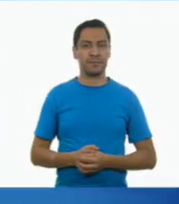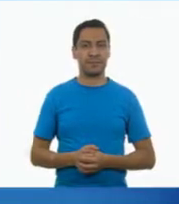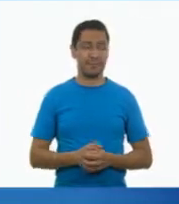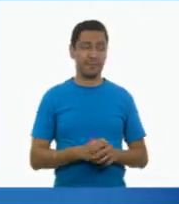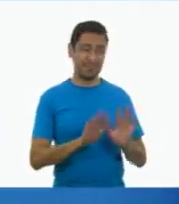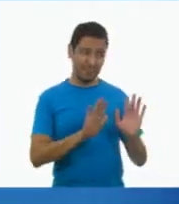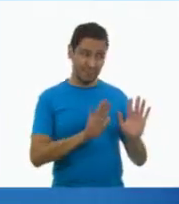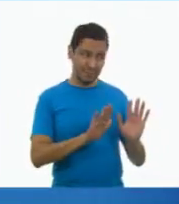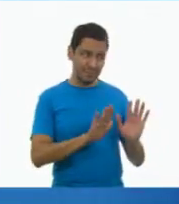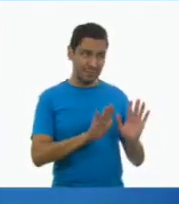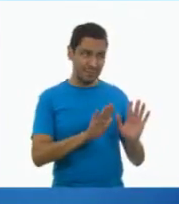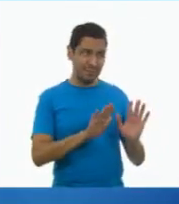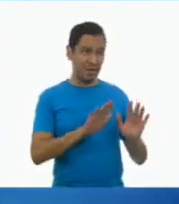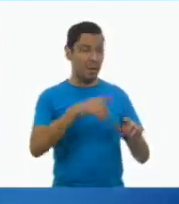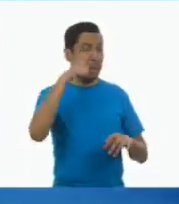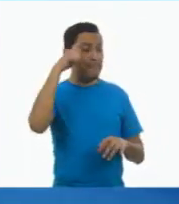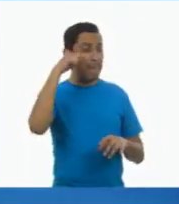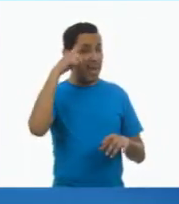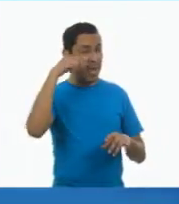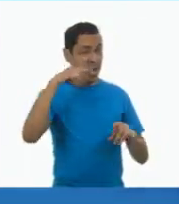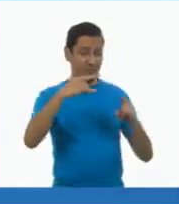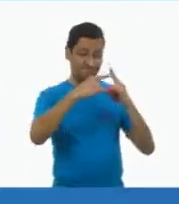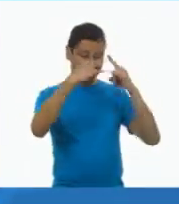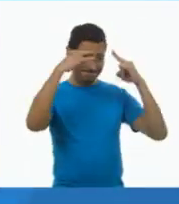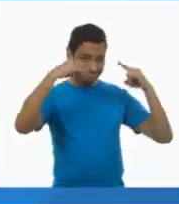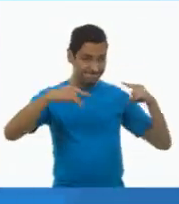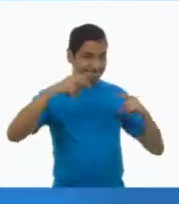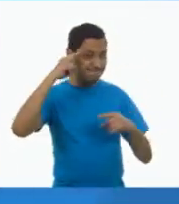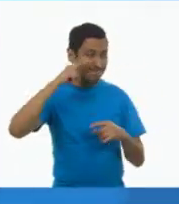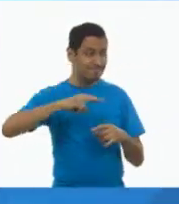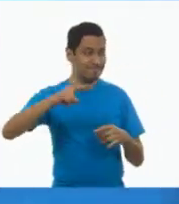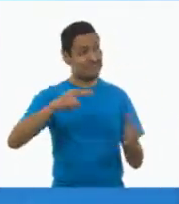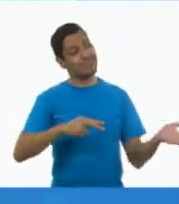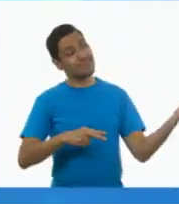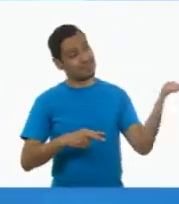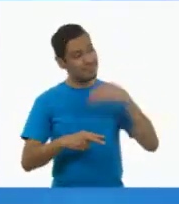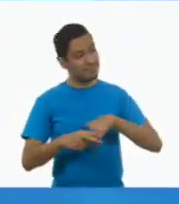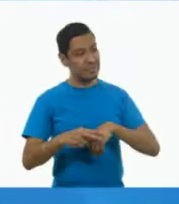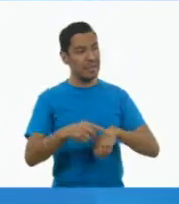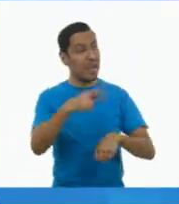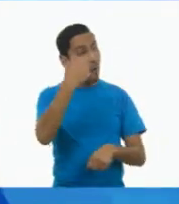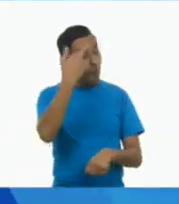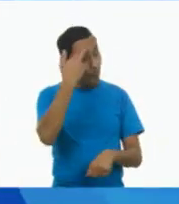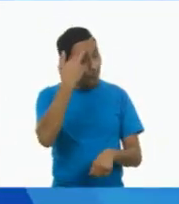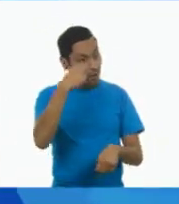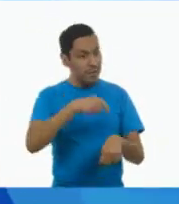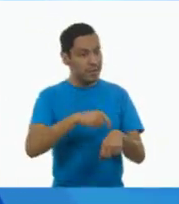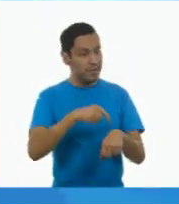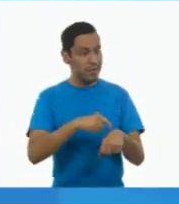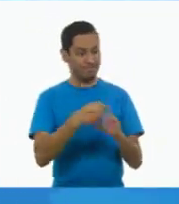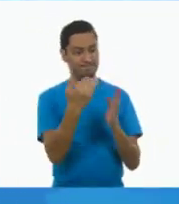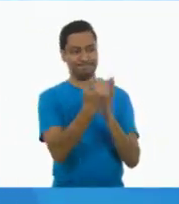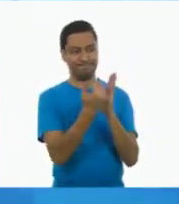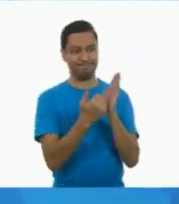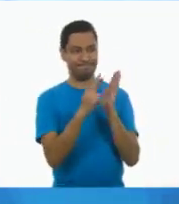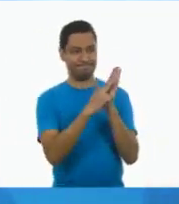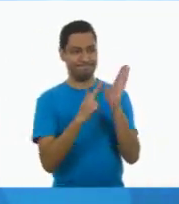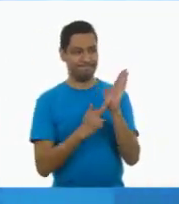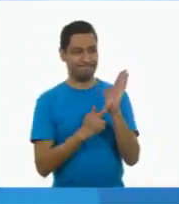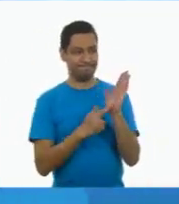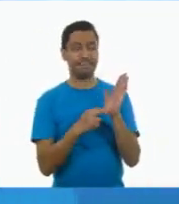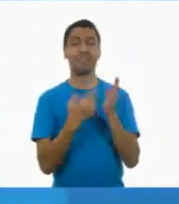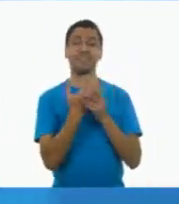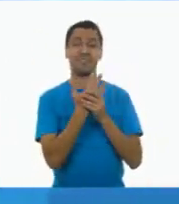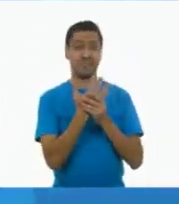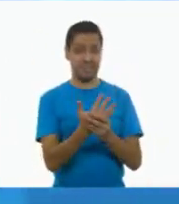Sin ti no es lo mismo en el campamento. Tienes que ir. Sí, acuérdate del punto número 6 de nuestro reglamento. Que dice